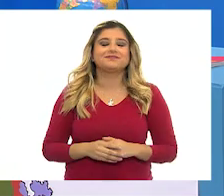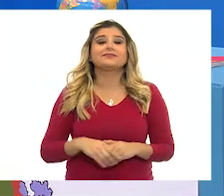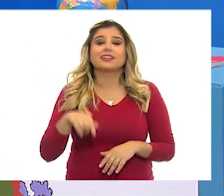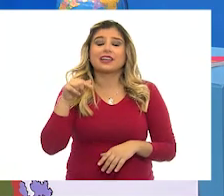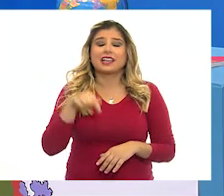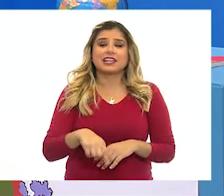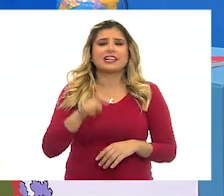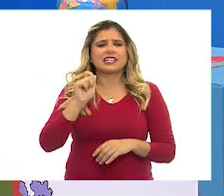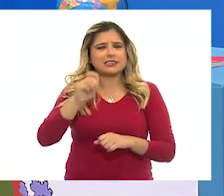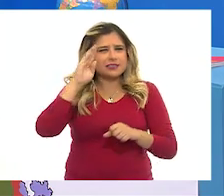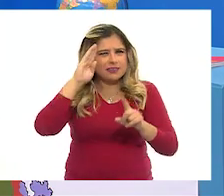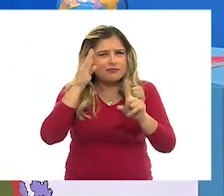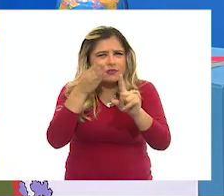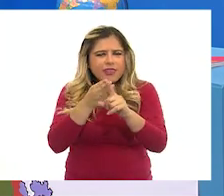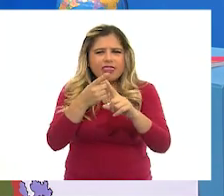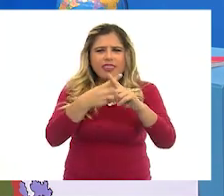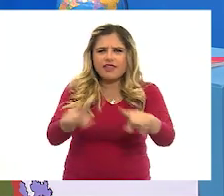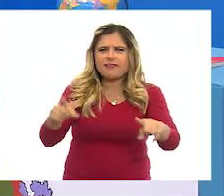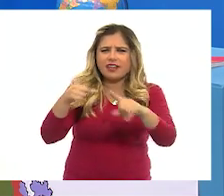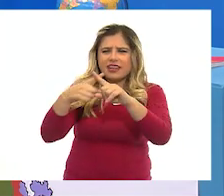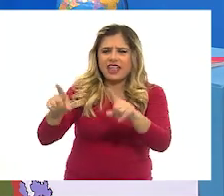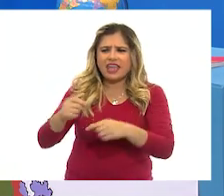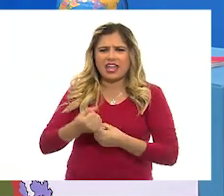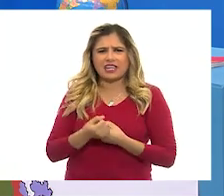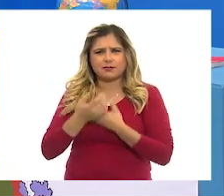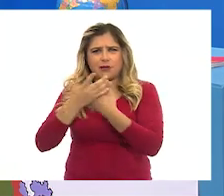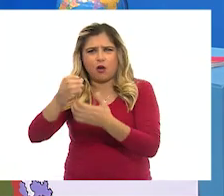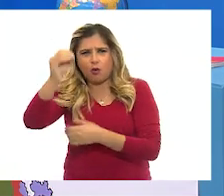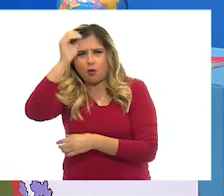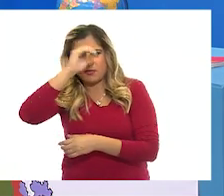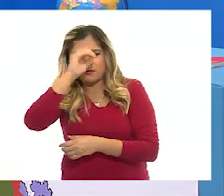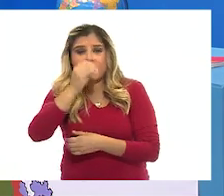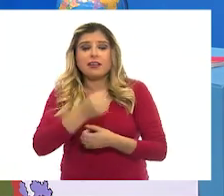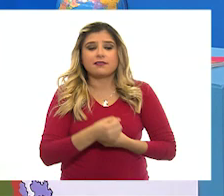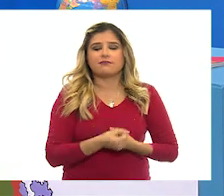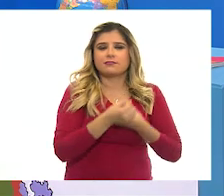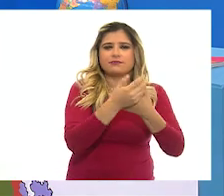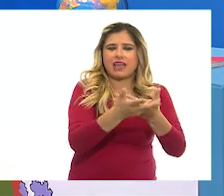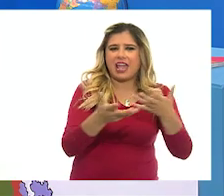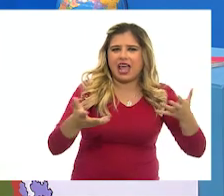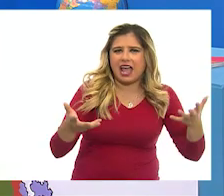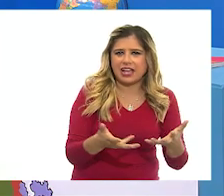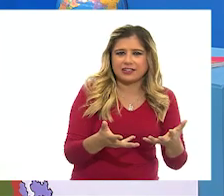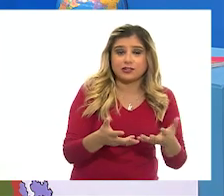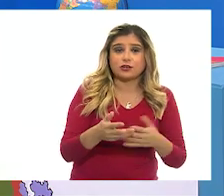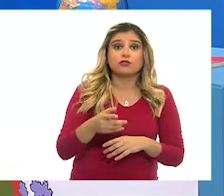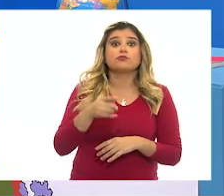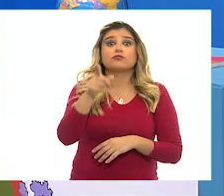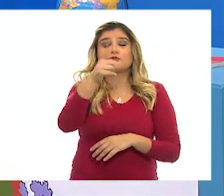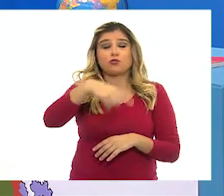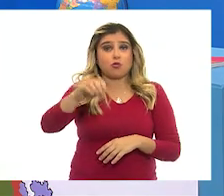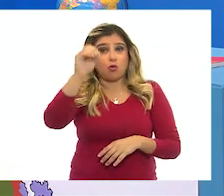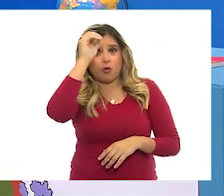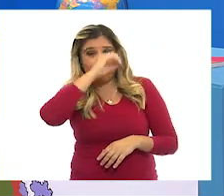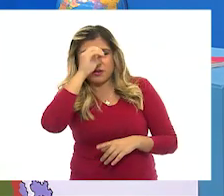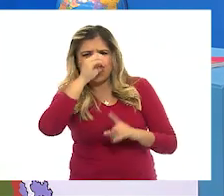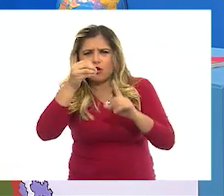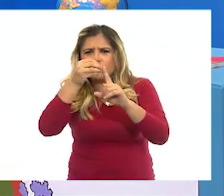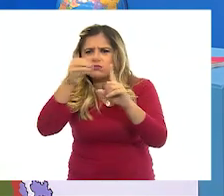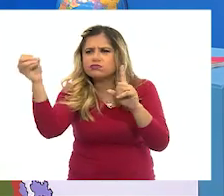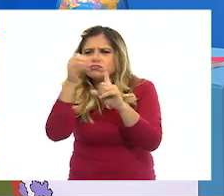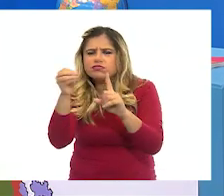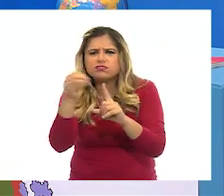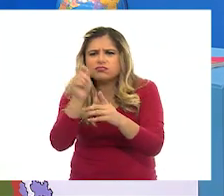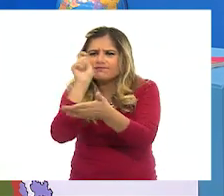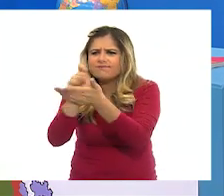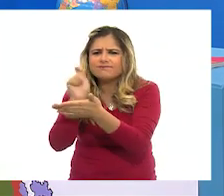las diferencias entre expresar una opinión y referir un hecho, reconocer las opiniones y la estructura de las cartas de